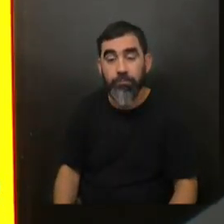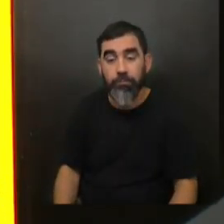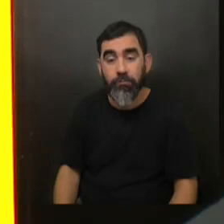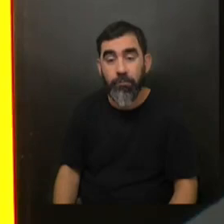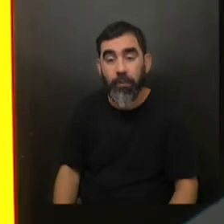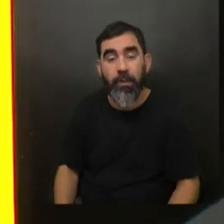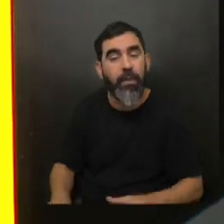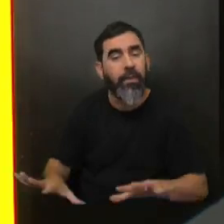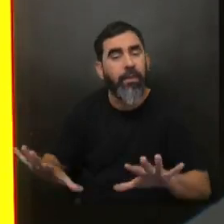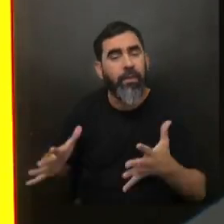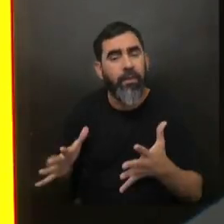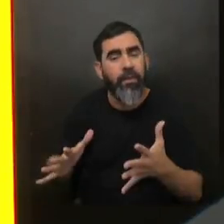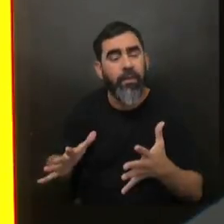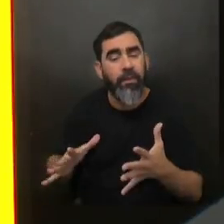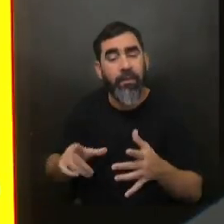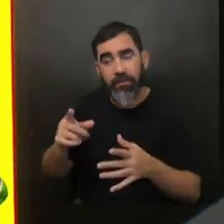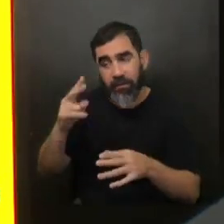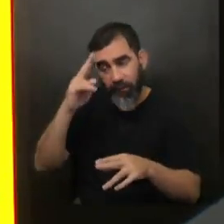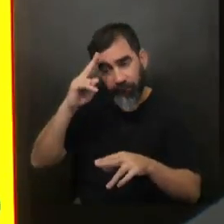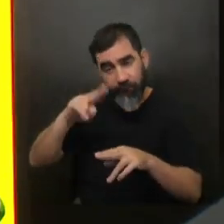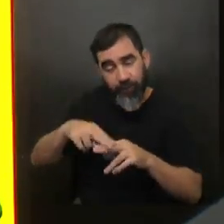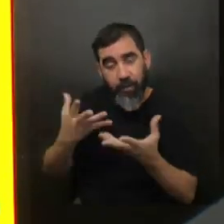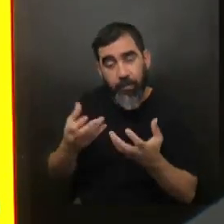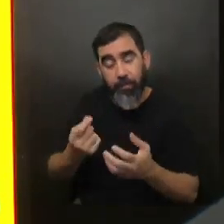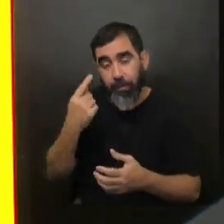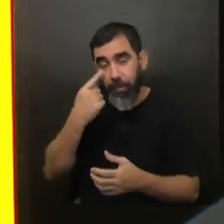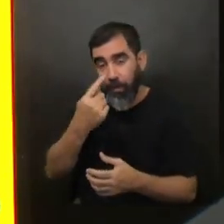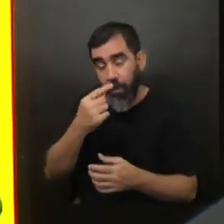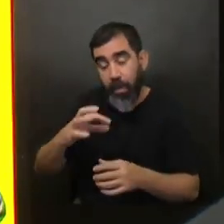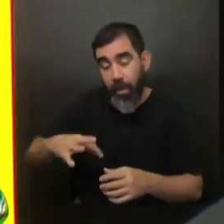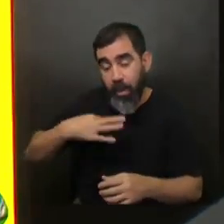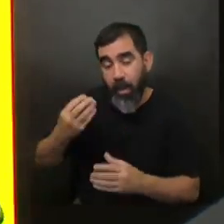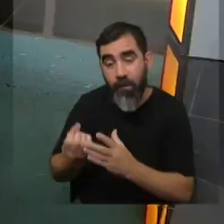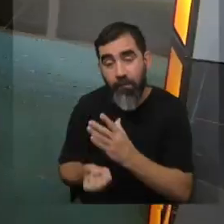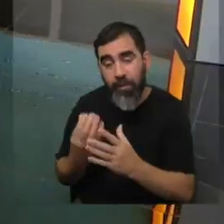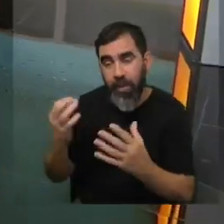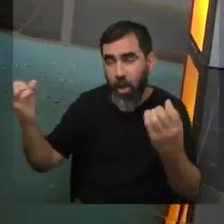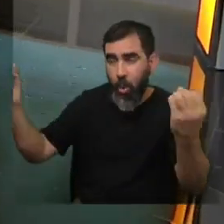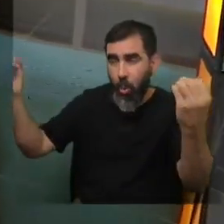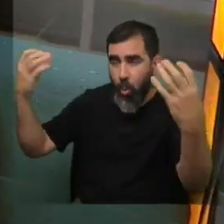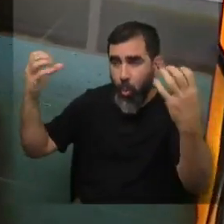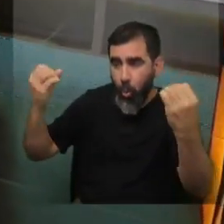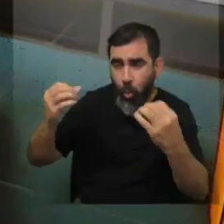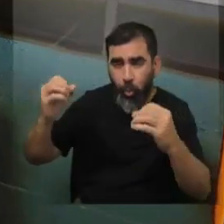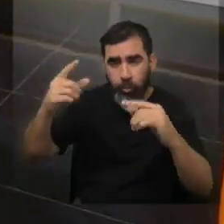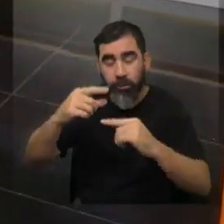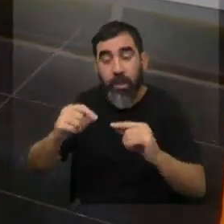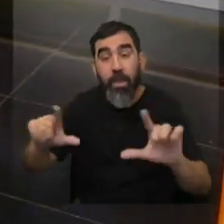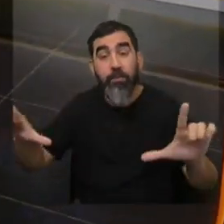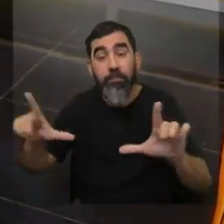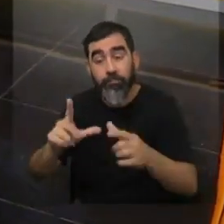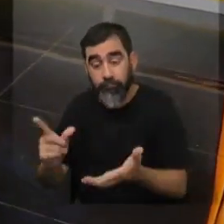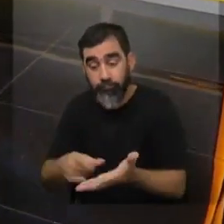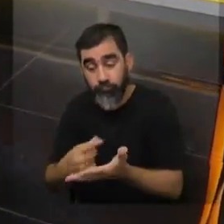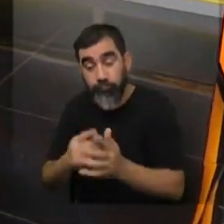qué pasa con el síndrome del ojo seco y la vida moderna, las luces artificiales y las pantallas.